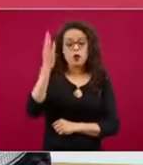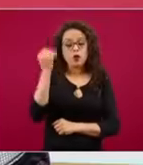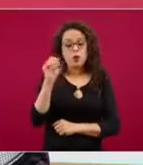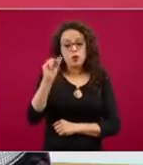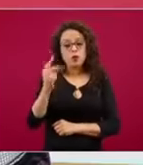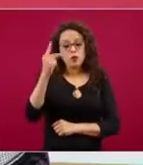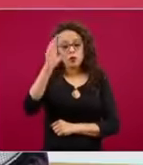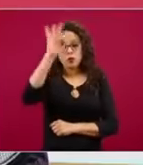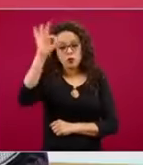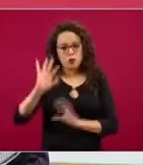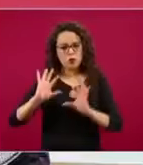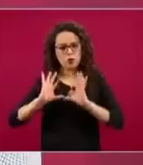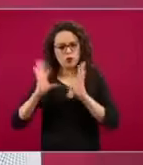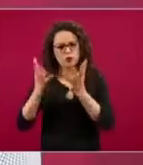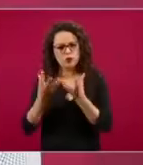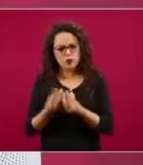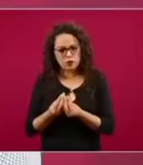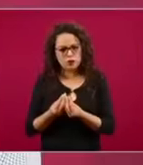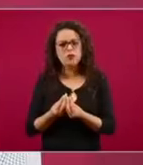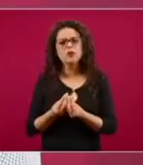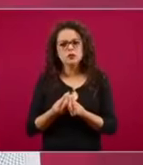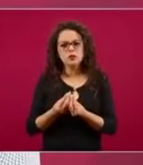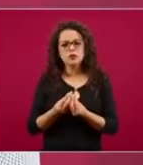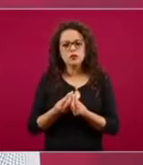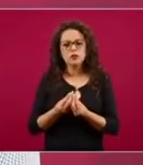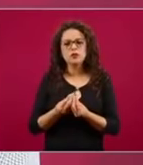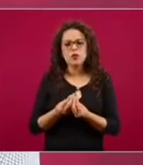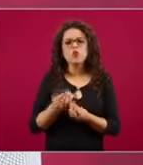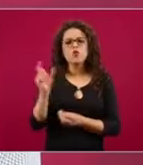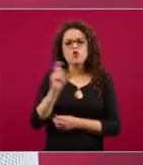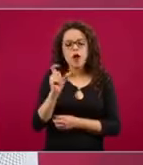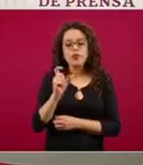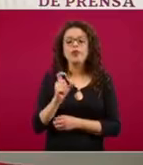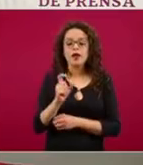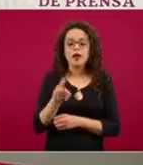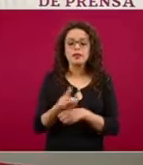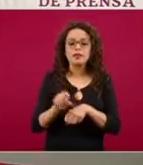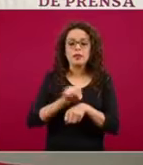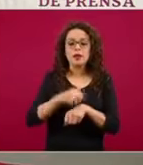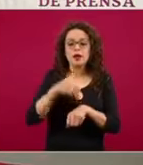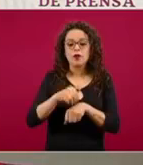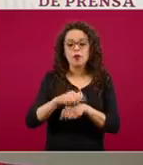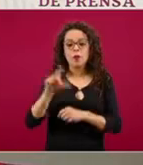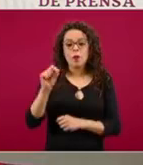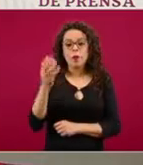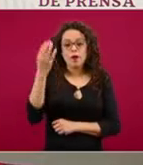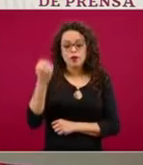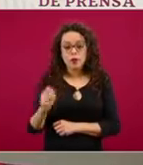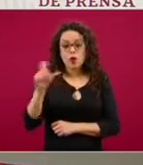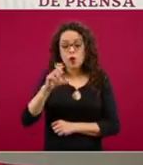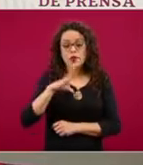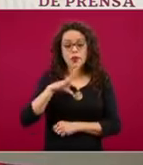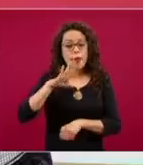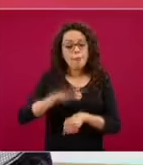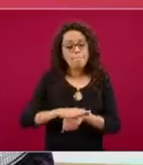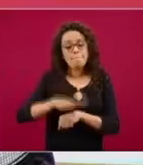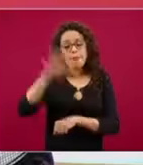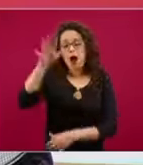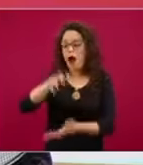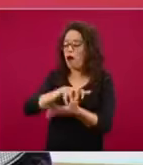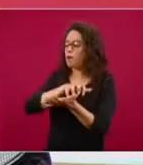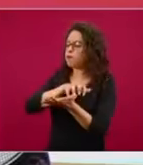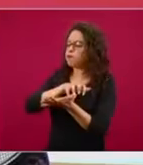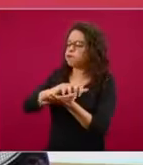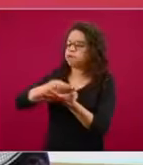lo vimos precisamente en la semana epidemiológica número 29, es decir, cuando teníamos la mayor carga de casos